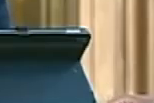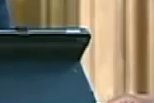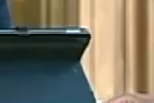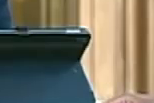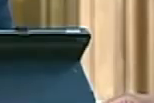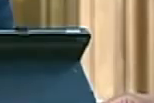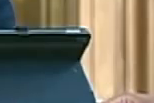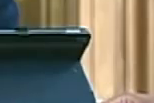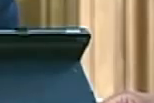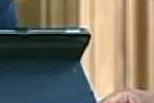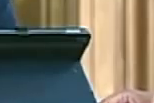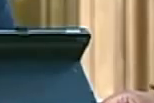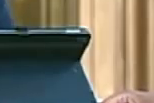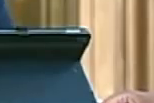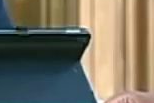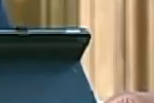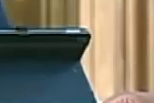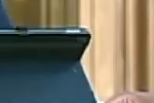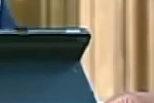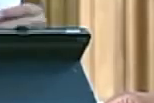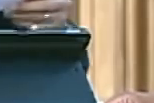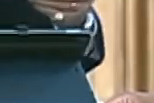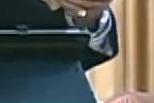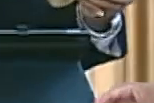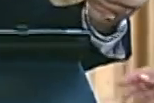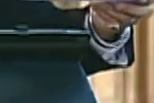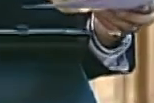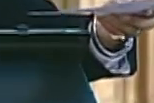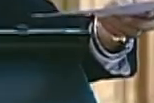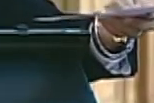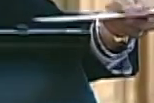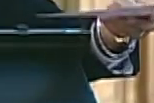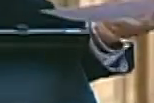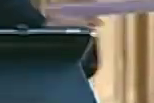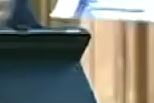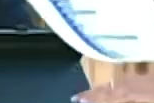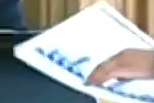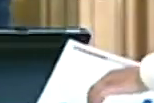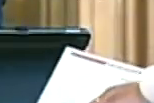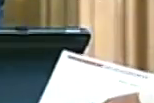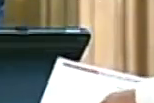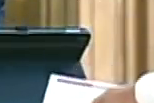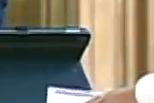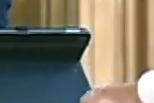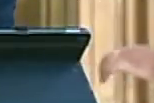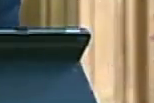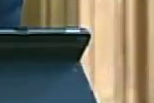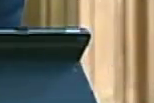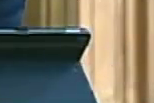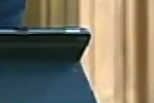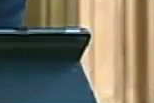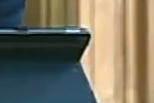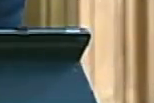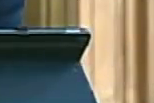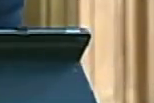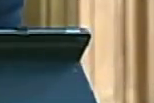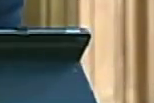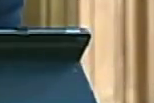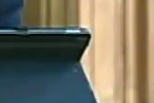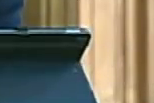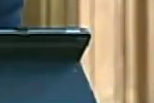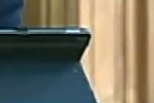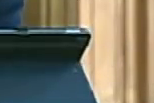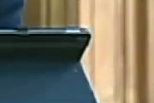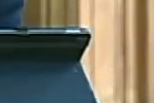ingresarlo eso es muy importante tenerlo en cuenta de estos casos 54 mujeres